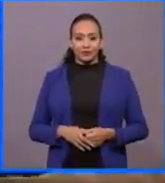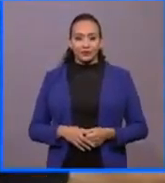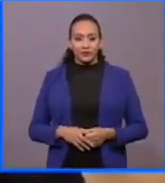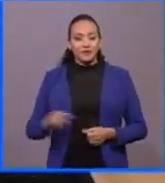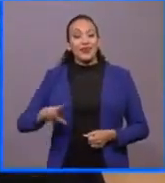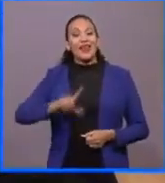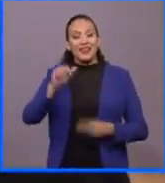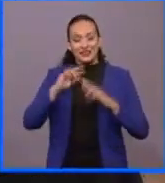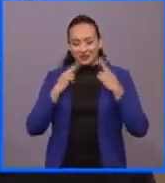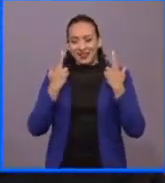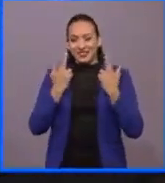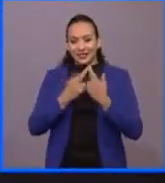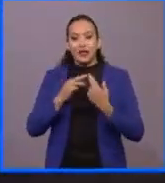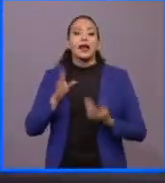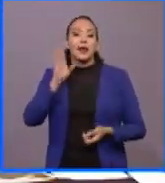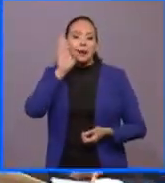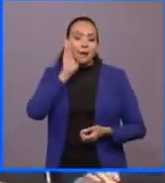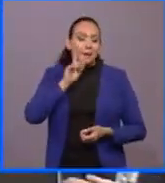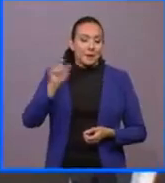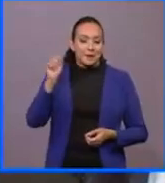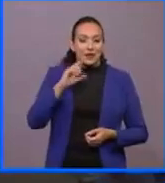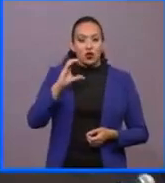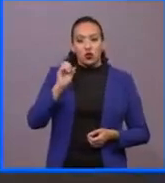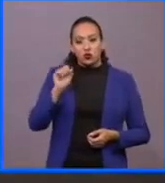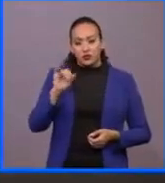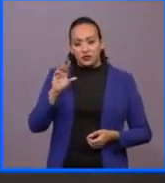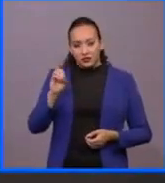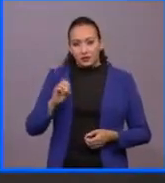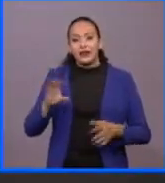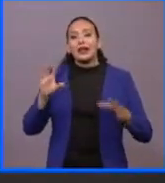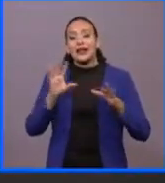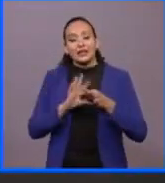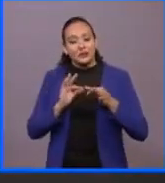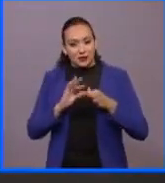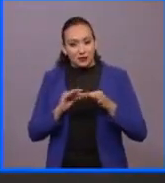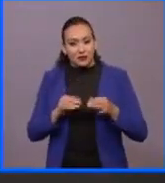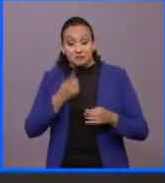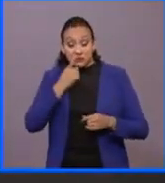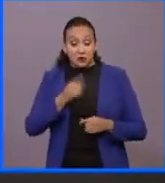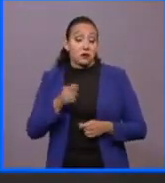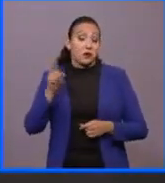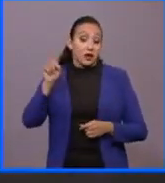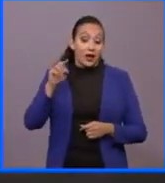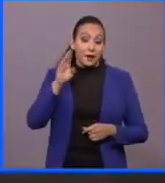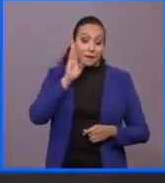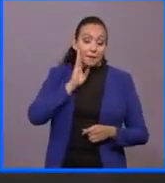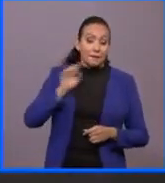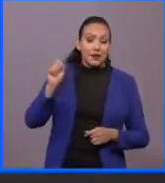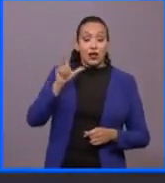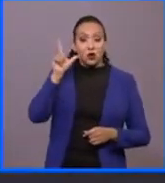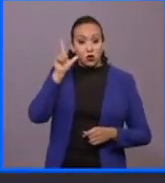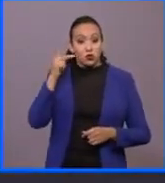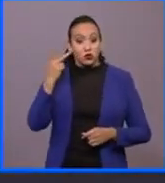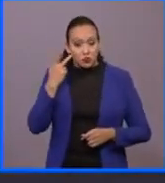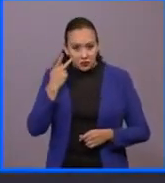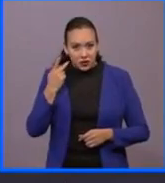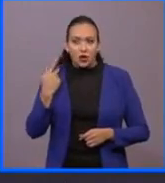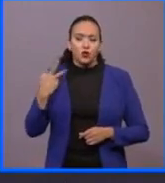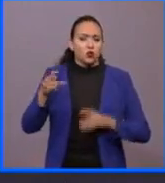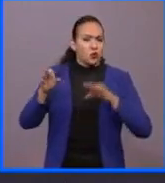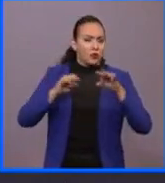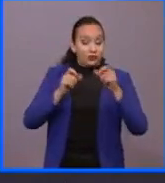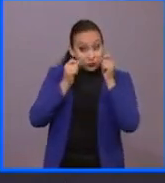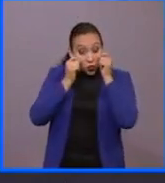Al final del evento, el ministro en retiro, José Ramón Cosío Díaz, aplaudió el esfuerzo que ha realizado la ministra presidenta Norma Lucía